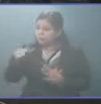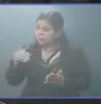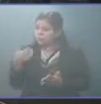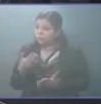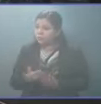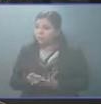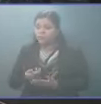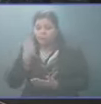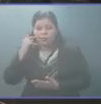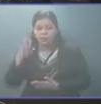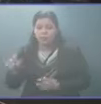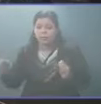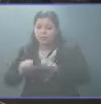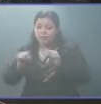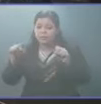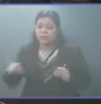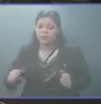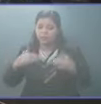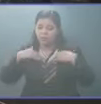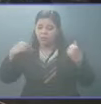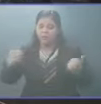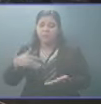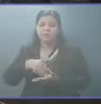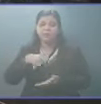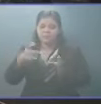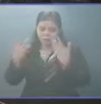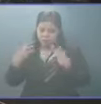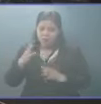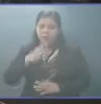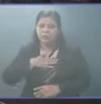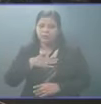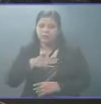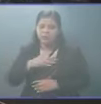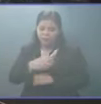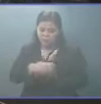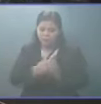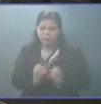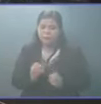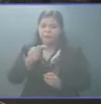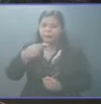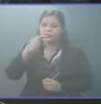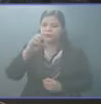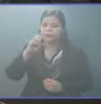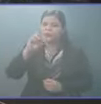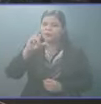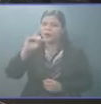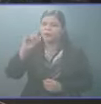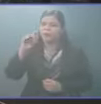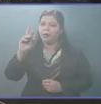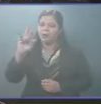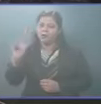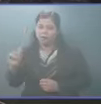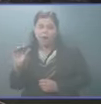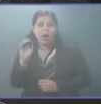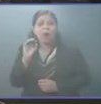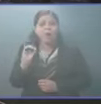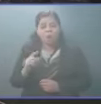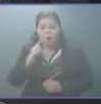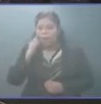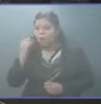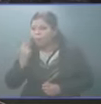unidades o el sistema de salud público cuentan con unidades de geriatría o de gerontología, o hay que